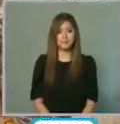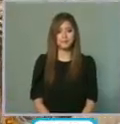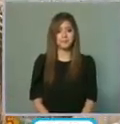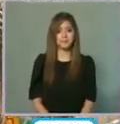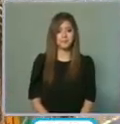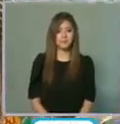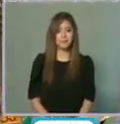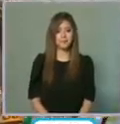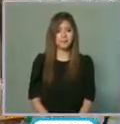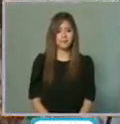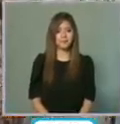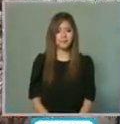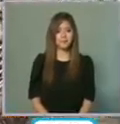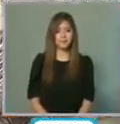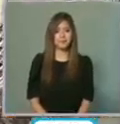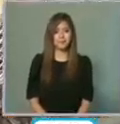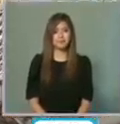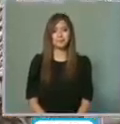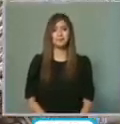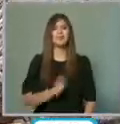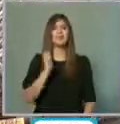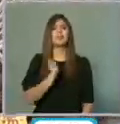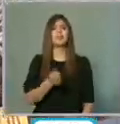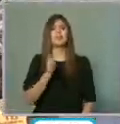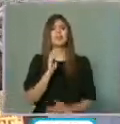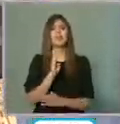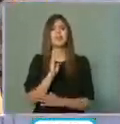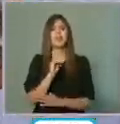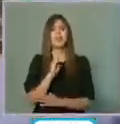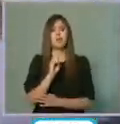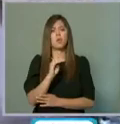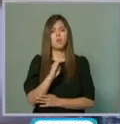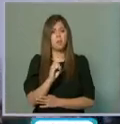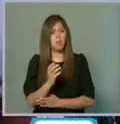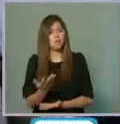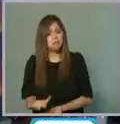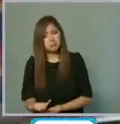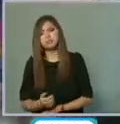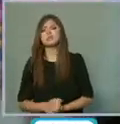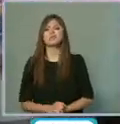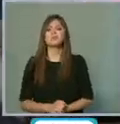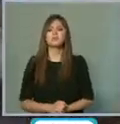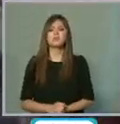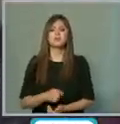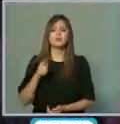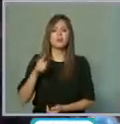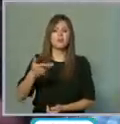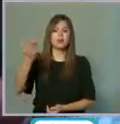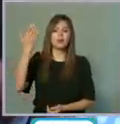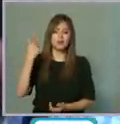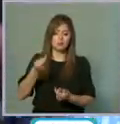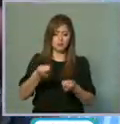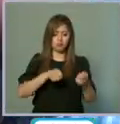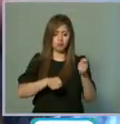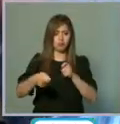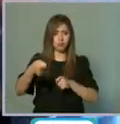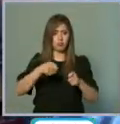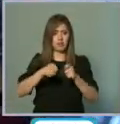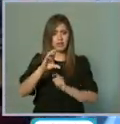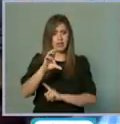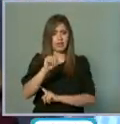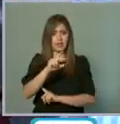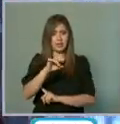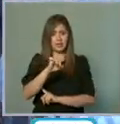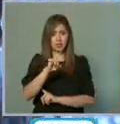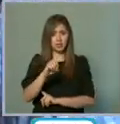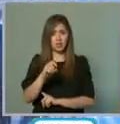Y así quedan. ¿Qué es un biombo? Es la parte de un biombo artesanal de carrizo. Eso